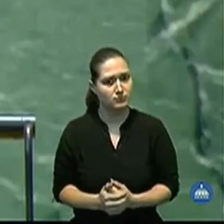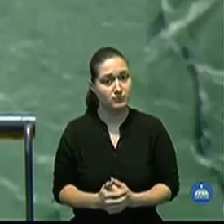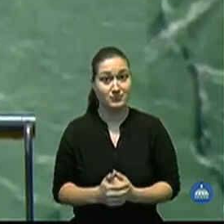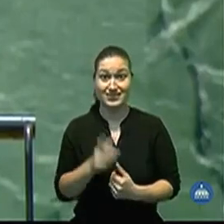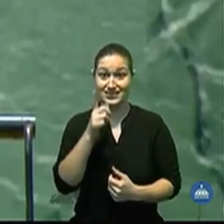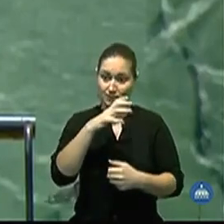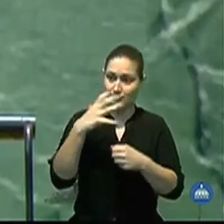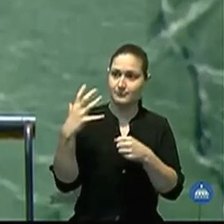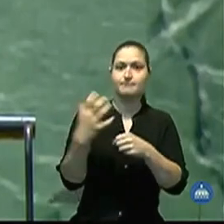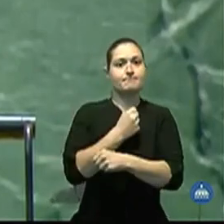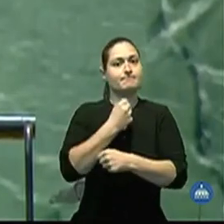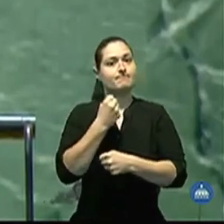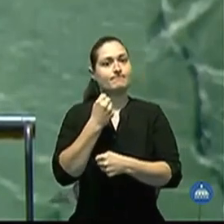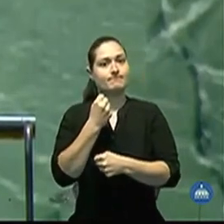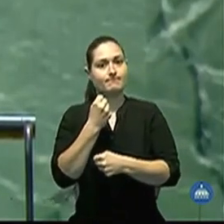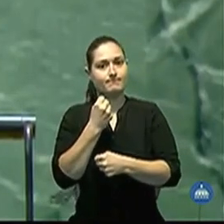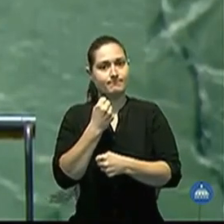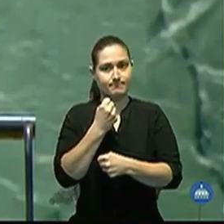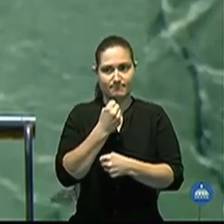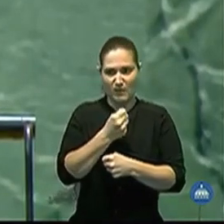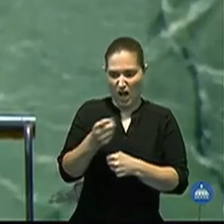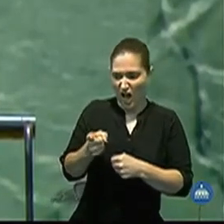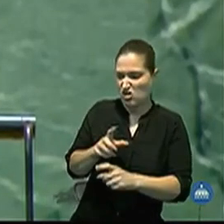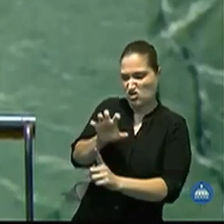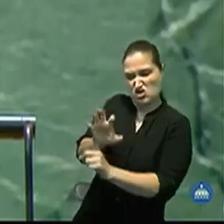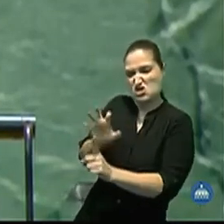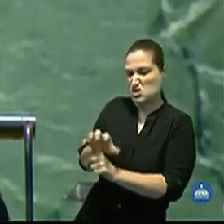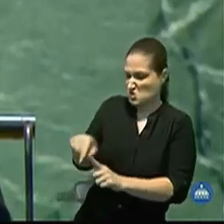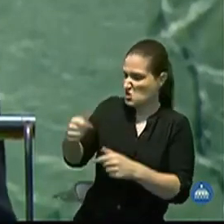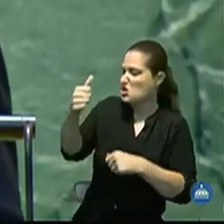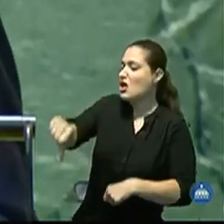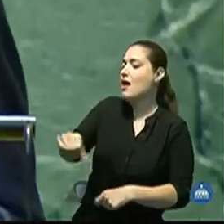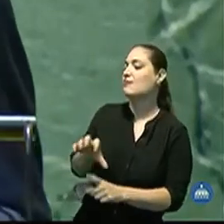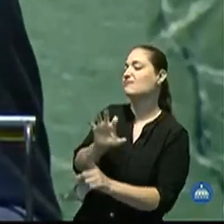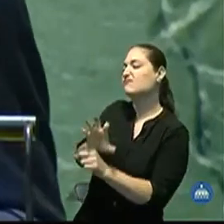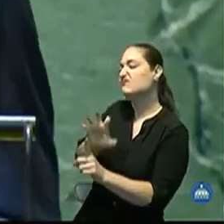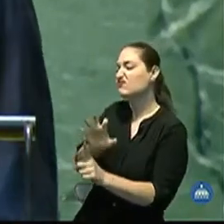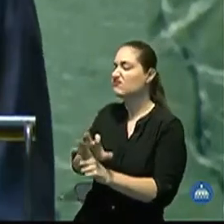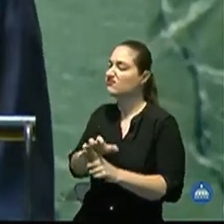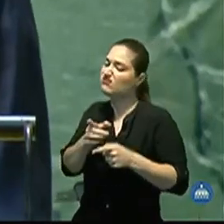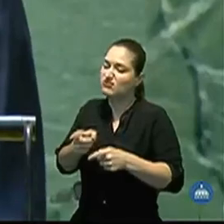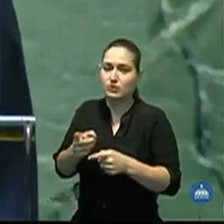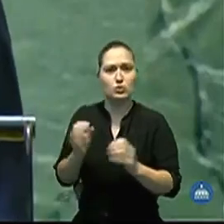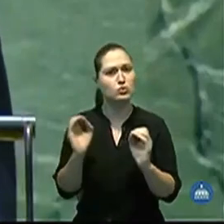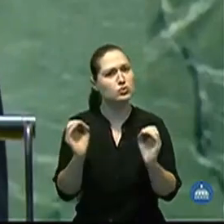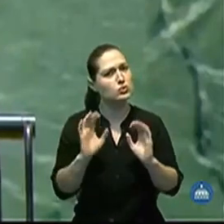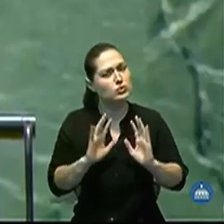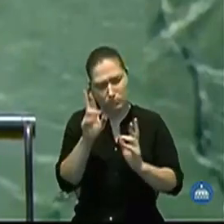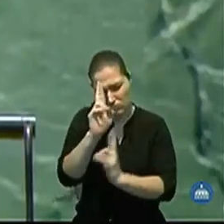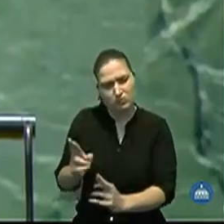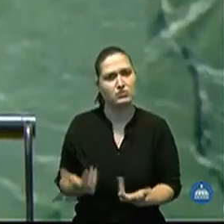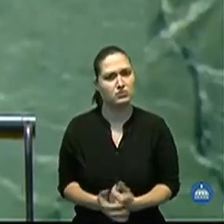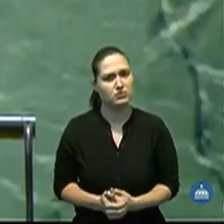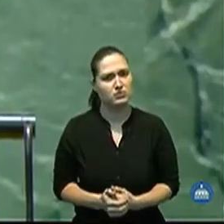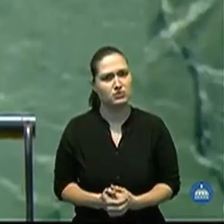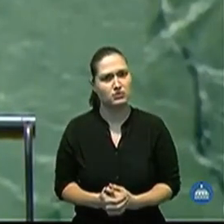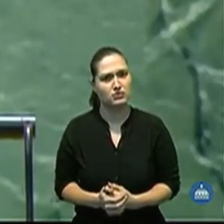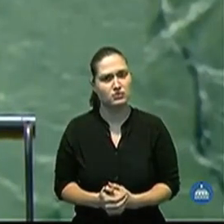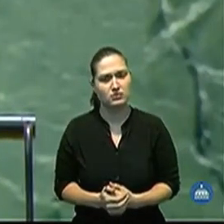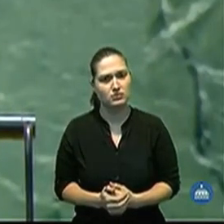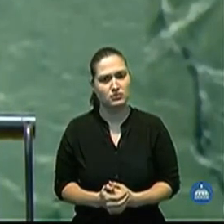no avasallar ni doblegar al adversario. La democracia no puede ser ejercida únicamente por y para los